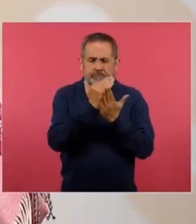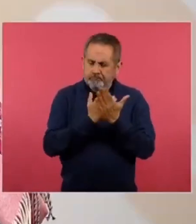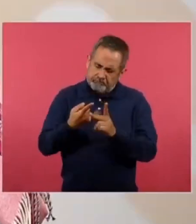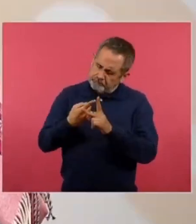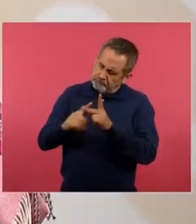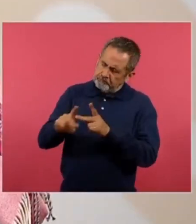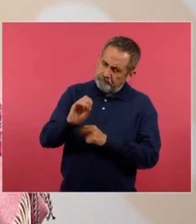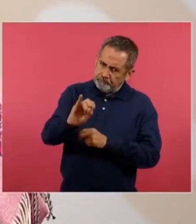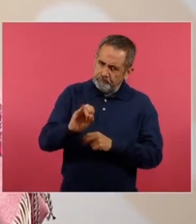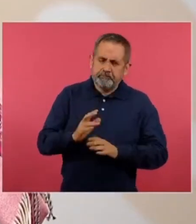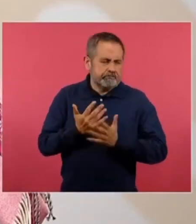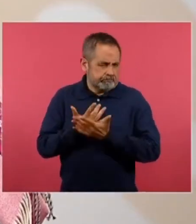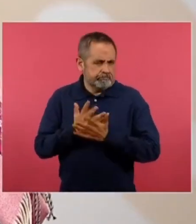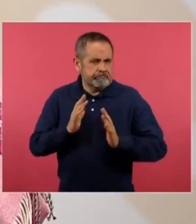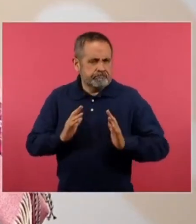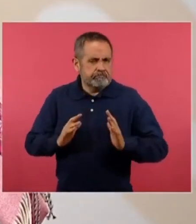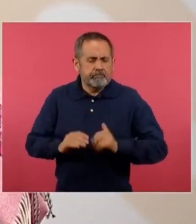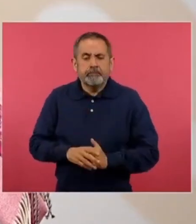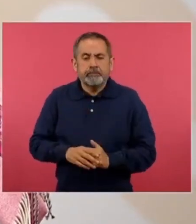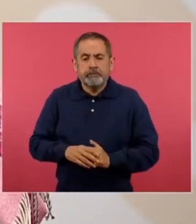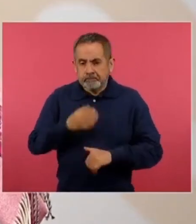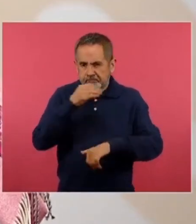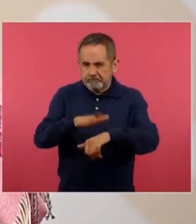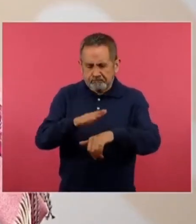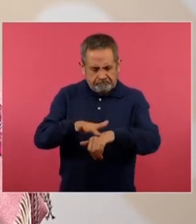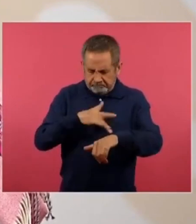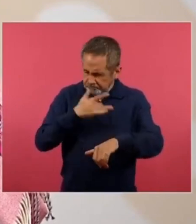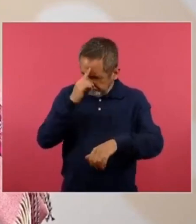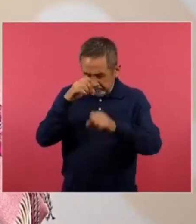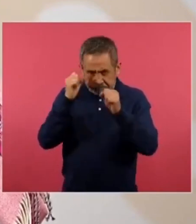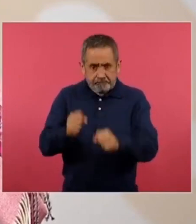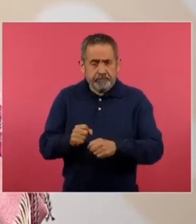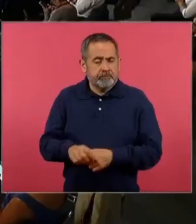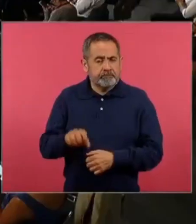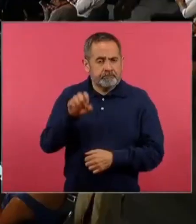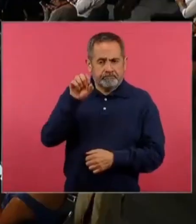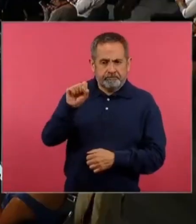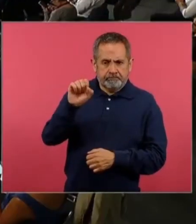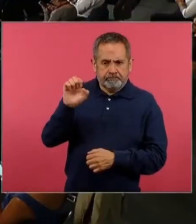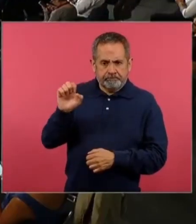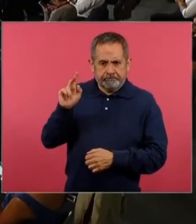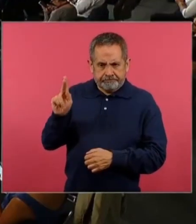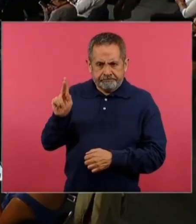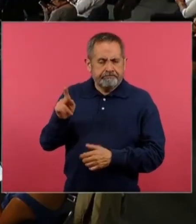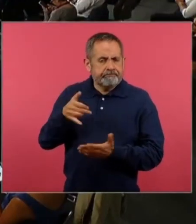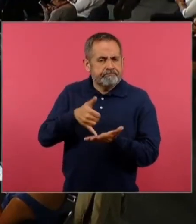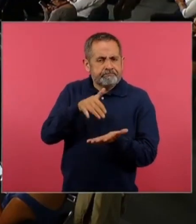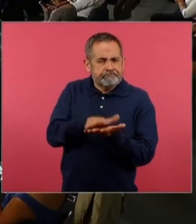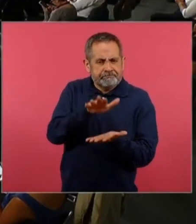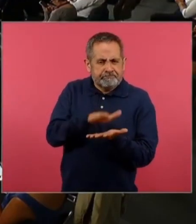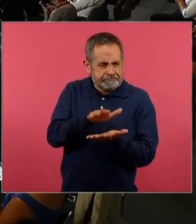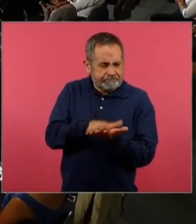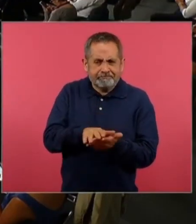texto. Déjenme decirles que quiero que tengan la certeza que la Secretaría de Educación Pública publicará